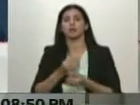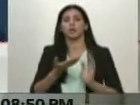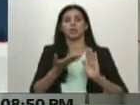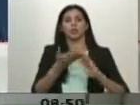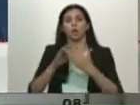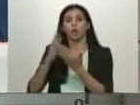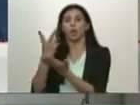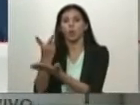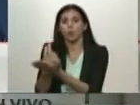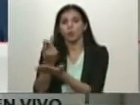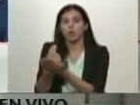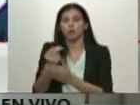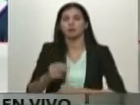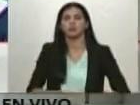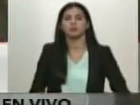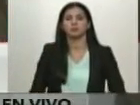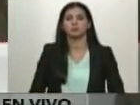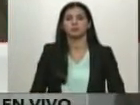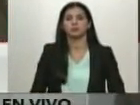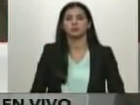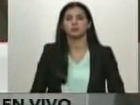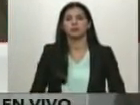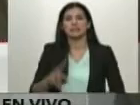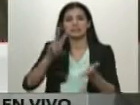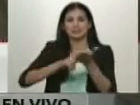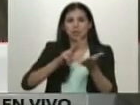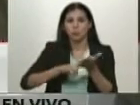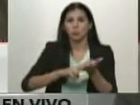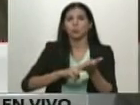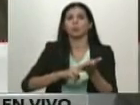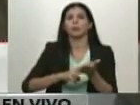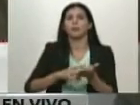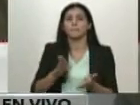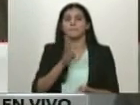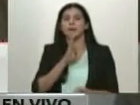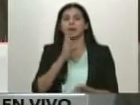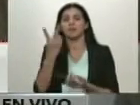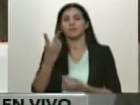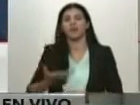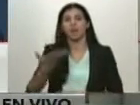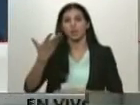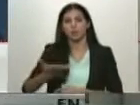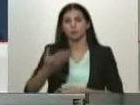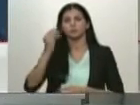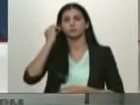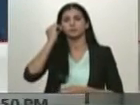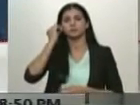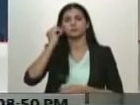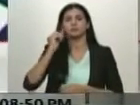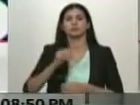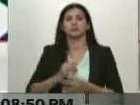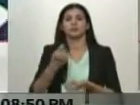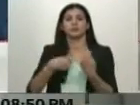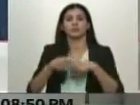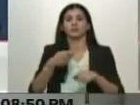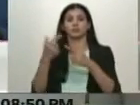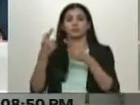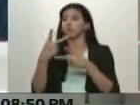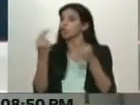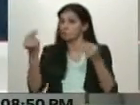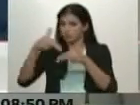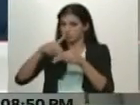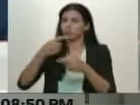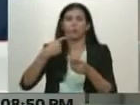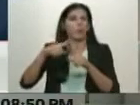sector asegurador, bancas, valores y de las exportaciones no petroleras.